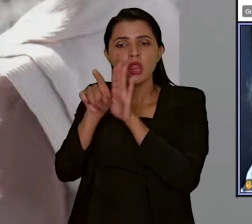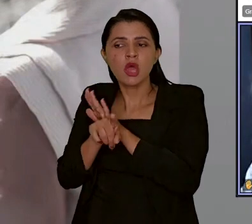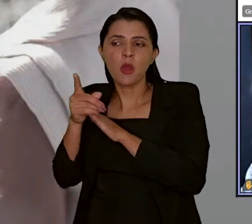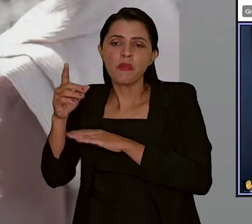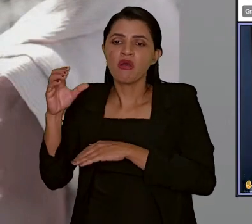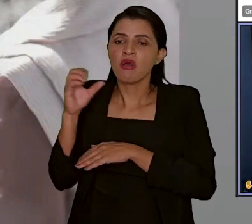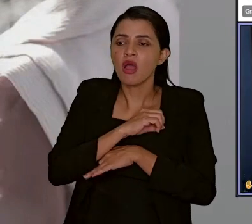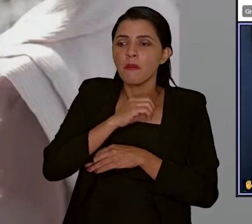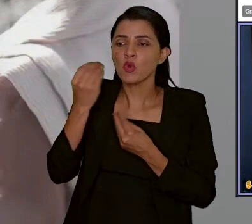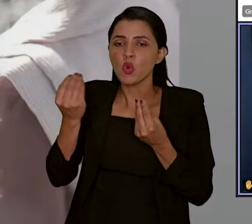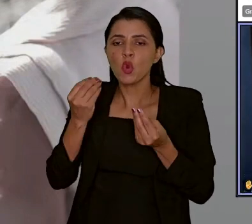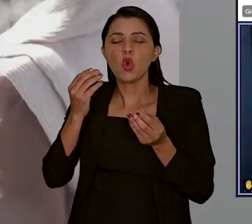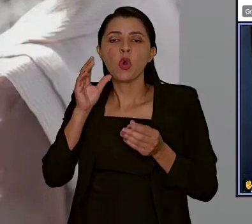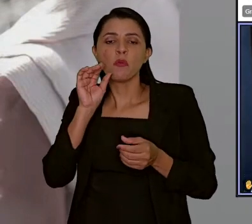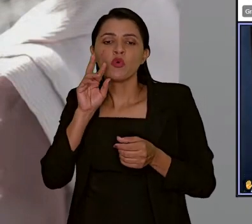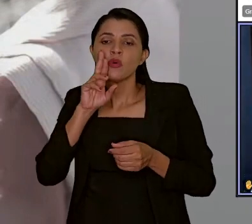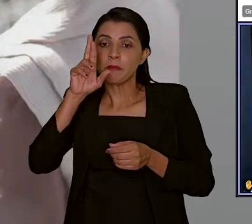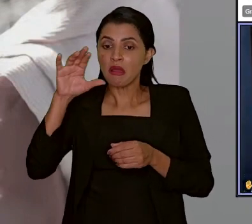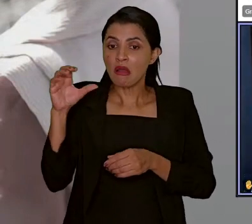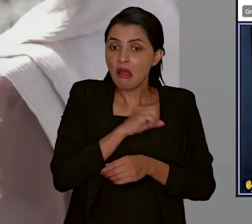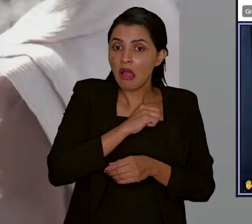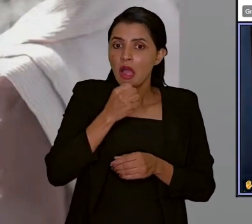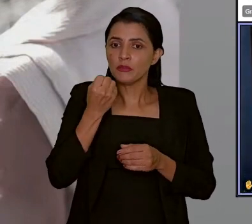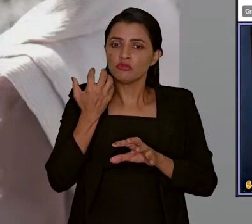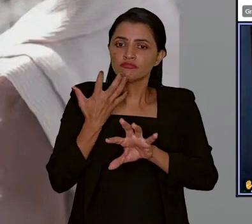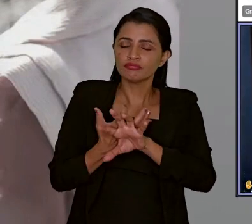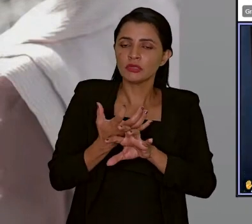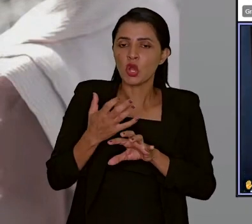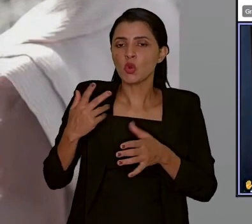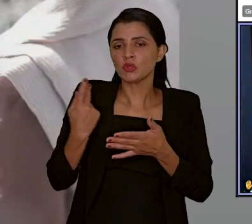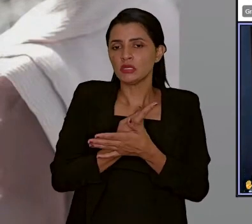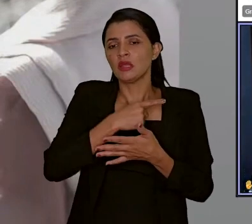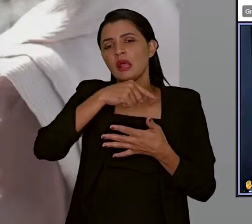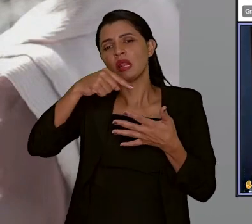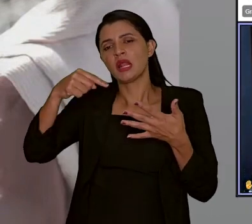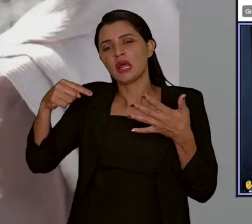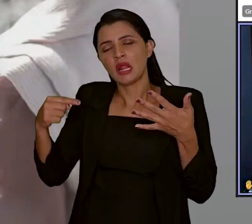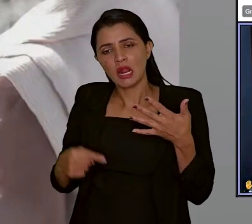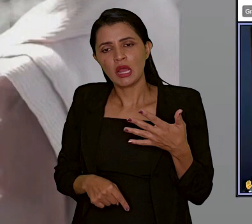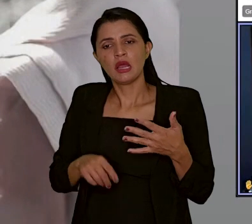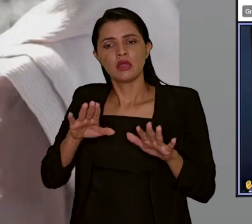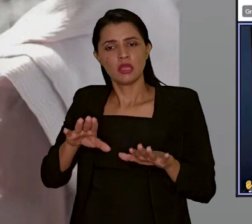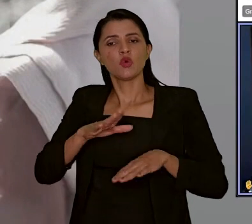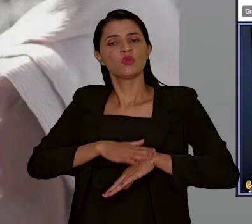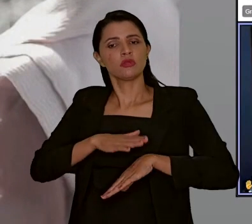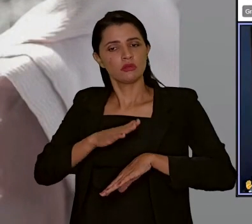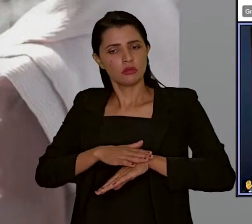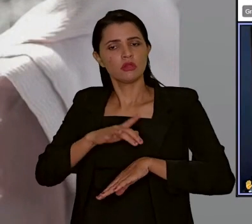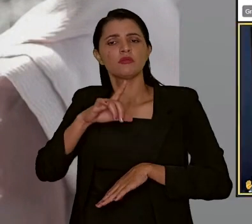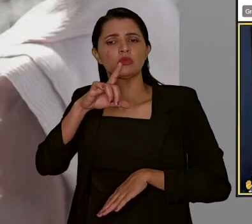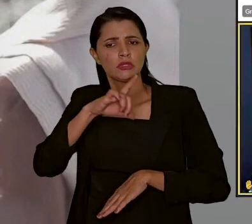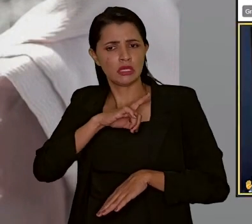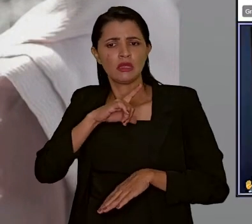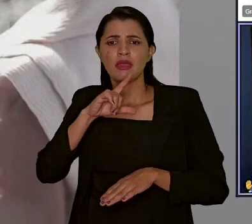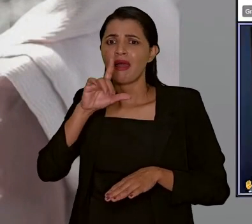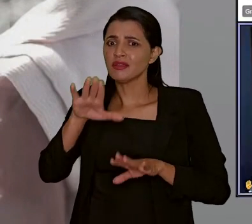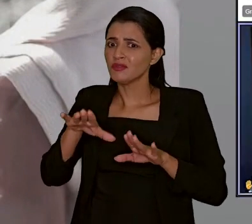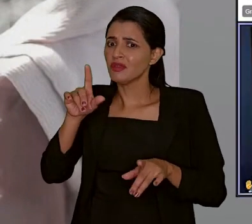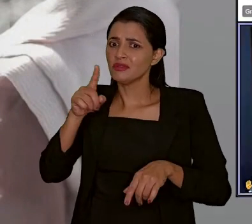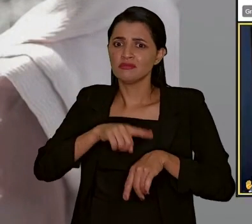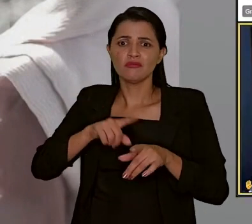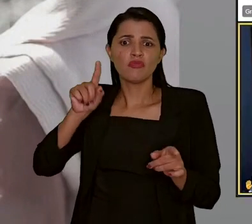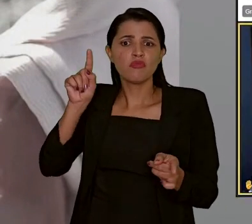para agilizar esa videoconferencia, etcétera, etcétera. Y eso es bien concreto y es del caso. Pero